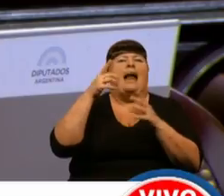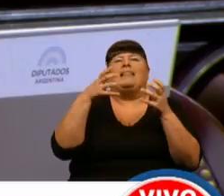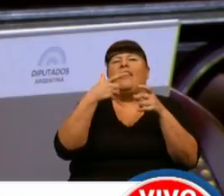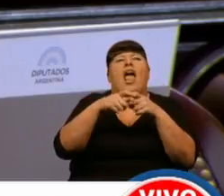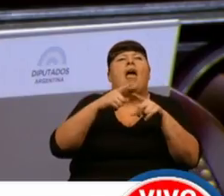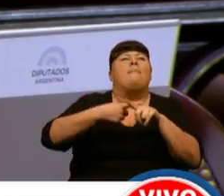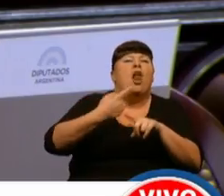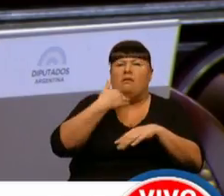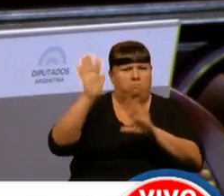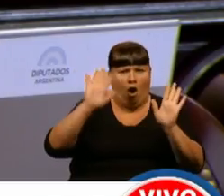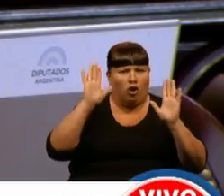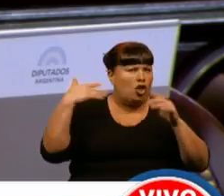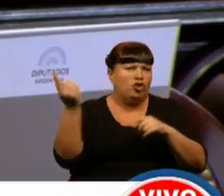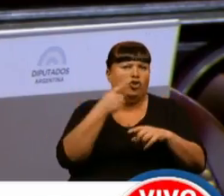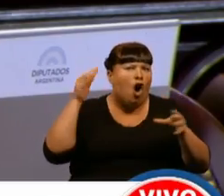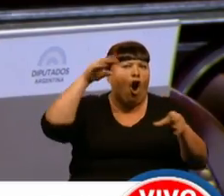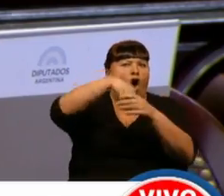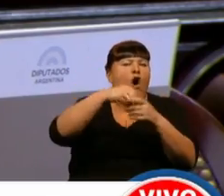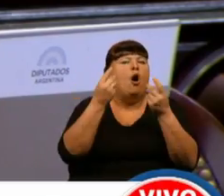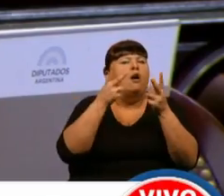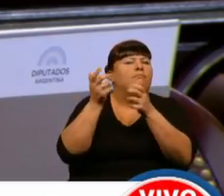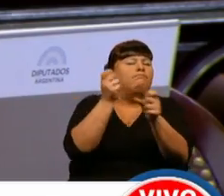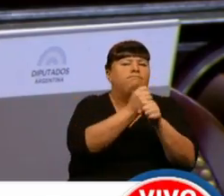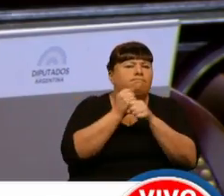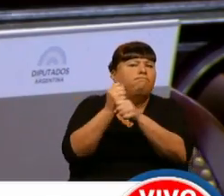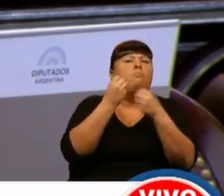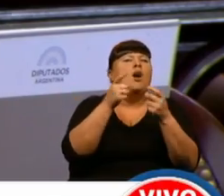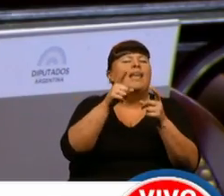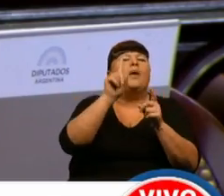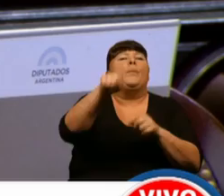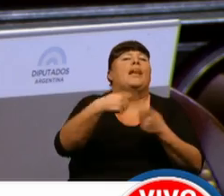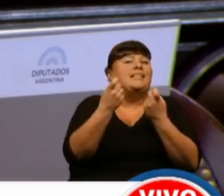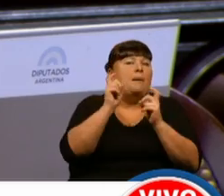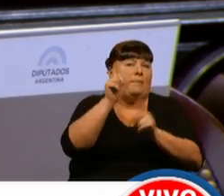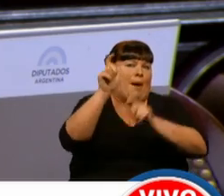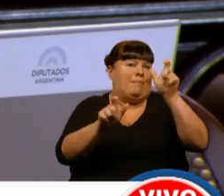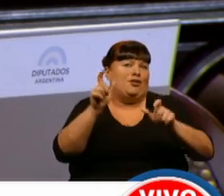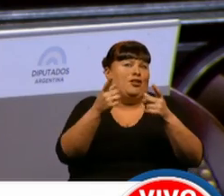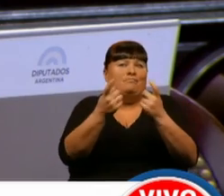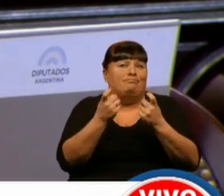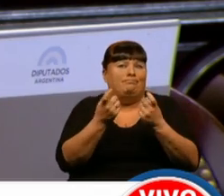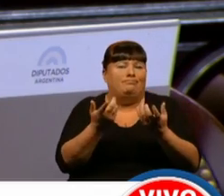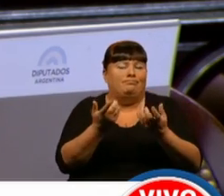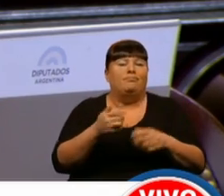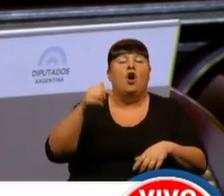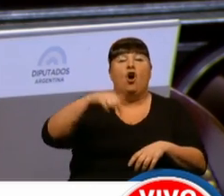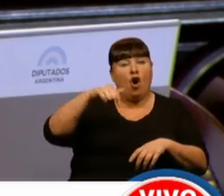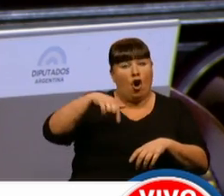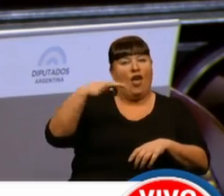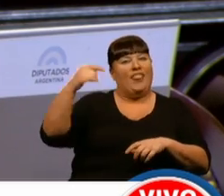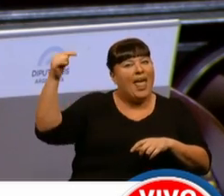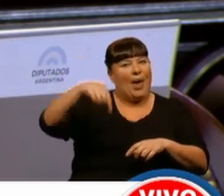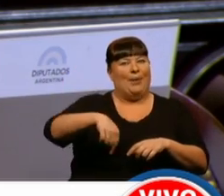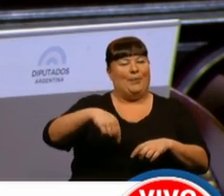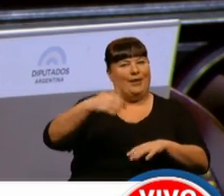partidario justamente porque es una necesidad que surge de los mismos usuarios hoy merecerían estar